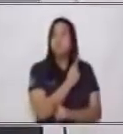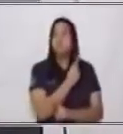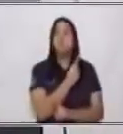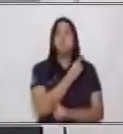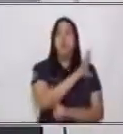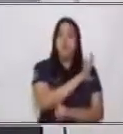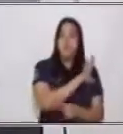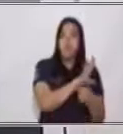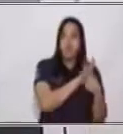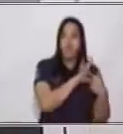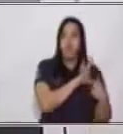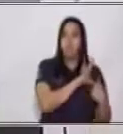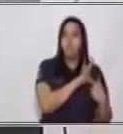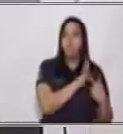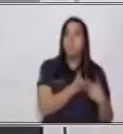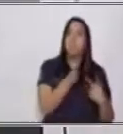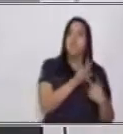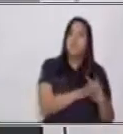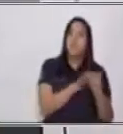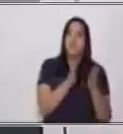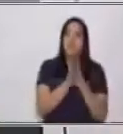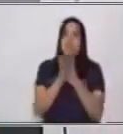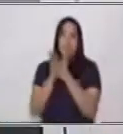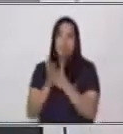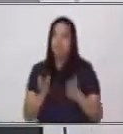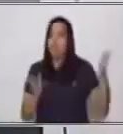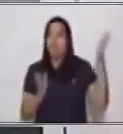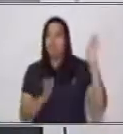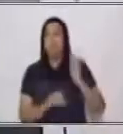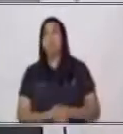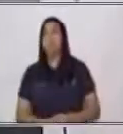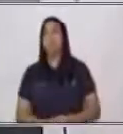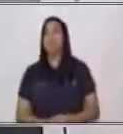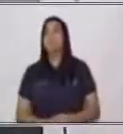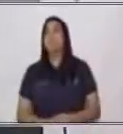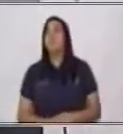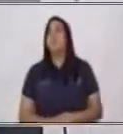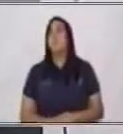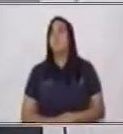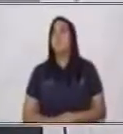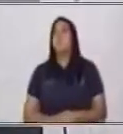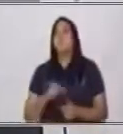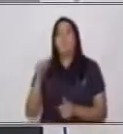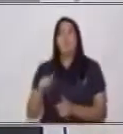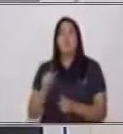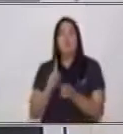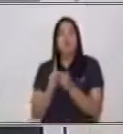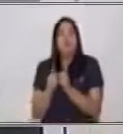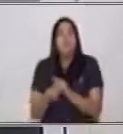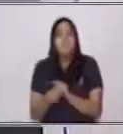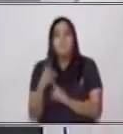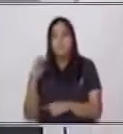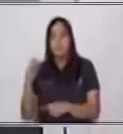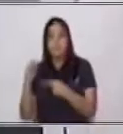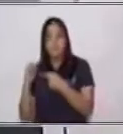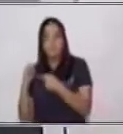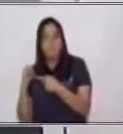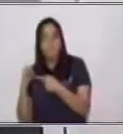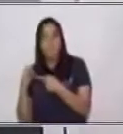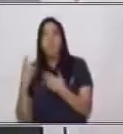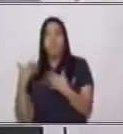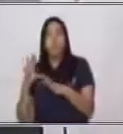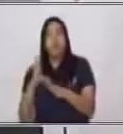el inverso aditivo. ¿Cuál es el inverso aditivo? El menos 2, ¿verdad? Si aquí tengo más 2, el inverso aditivo es